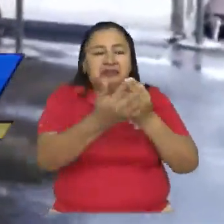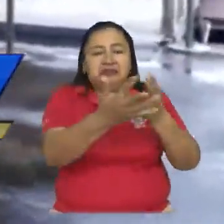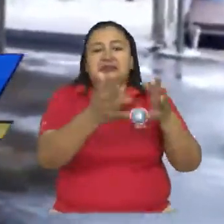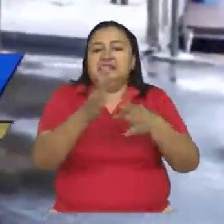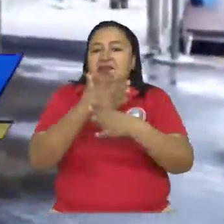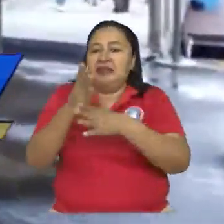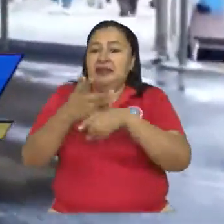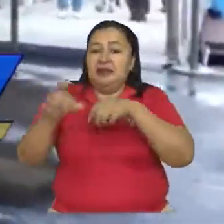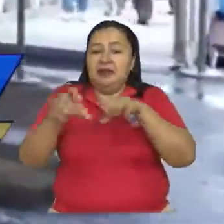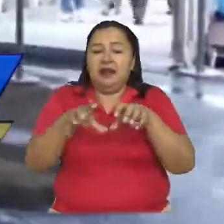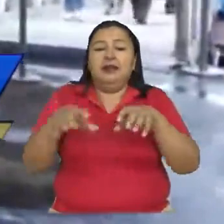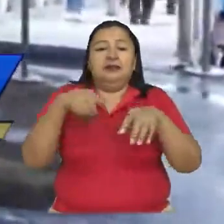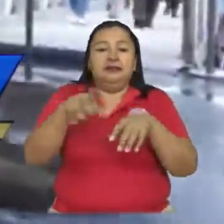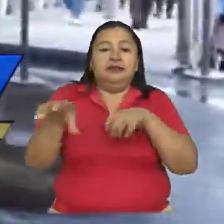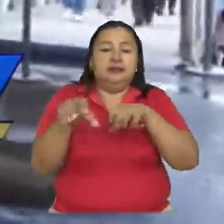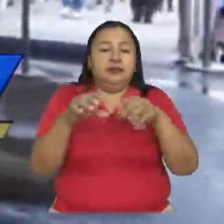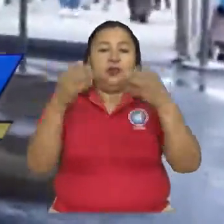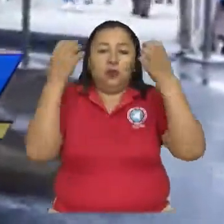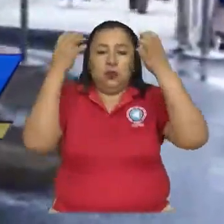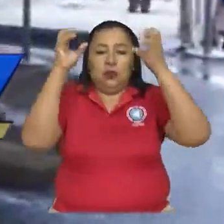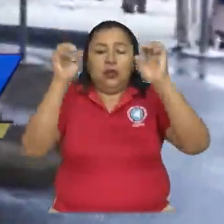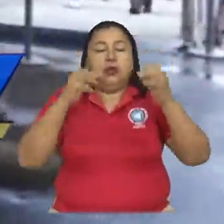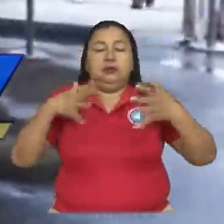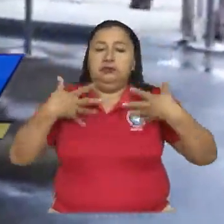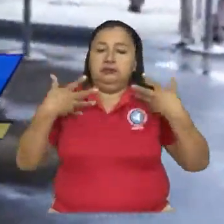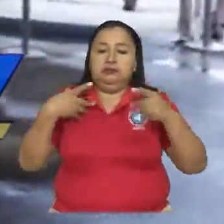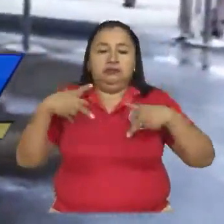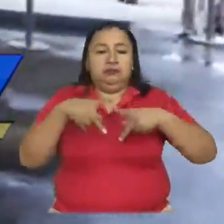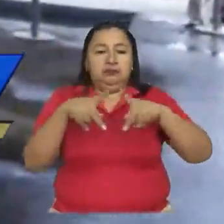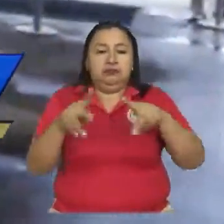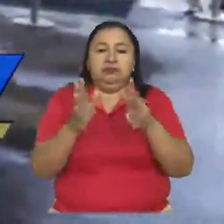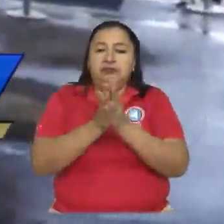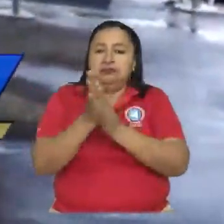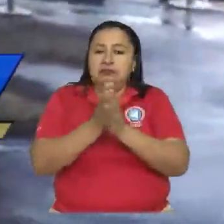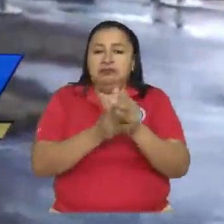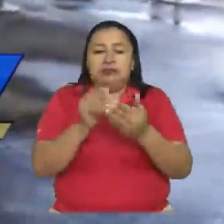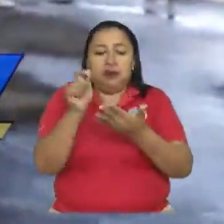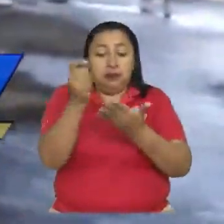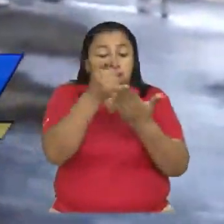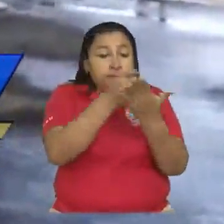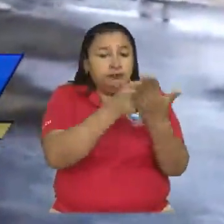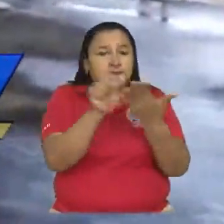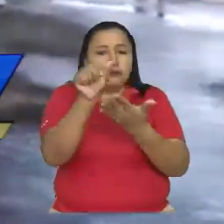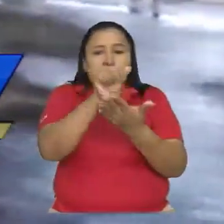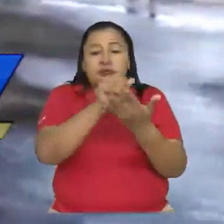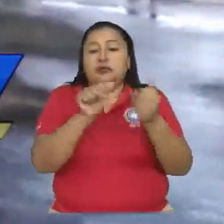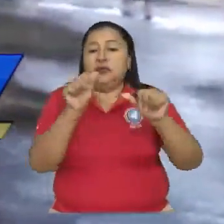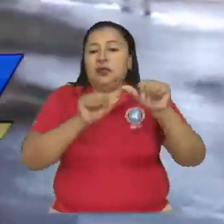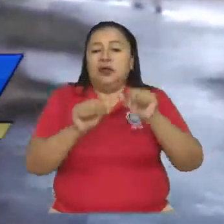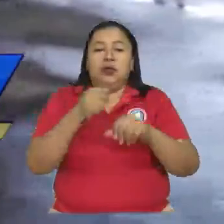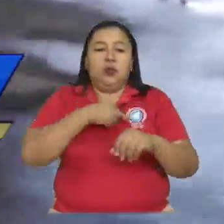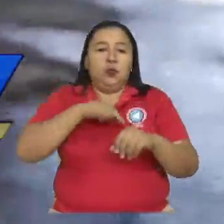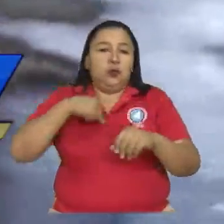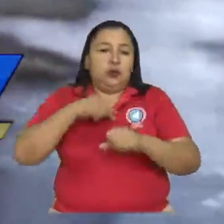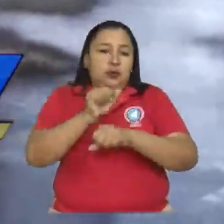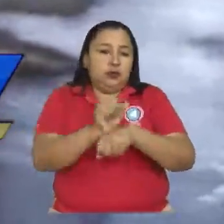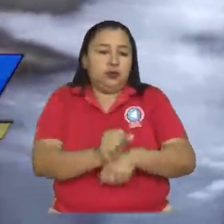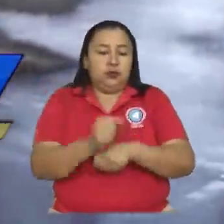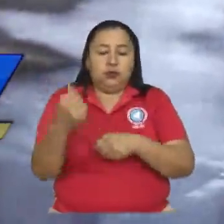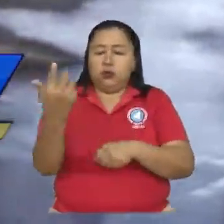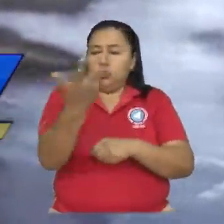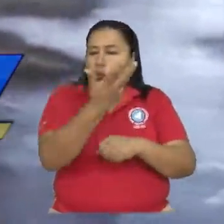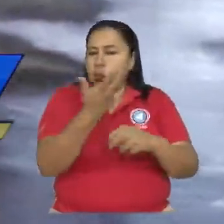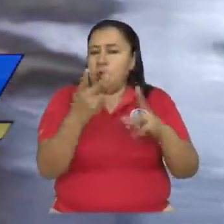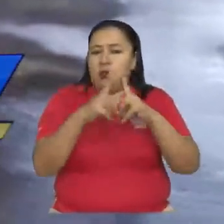las actividades culturales, recreativas, de disfrute del arte, de nuestras tradiciones en todo el